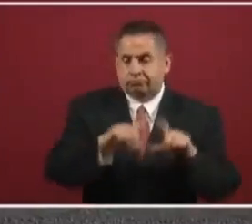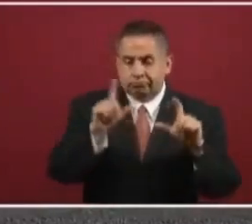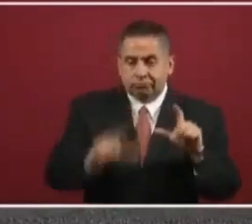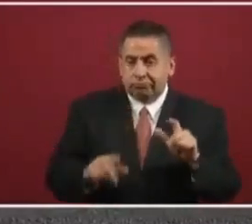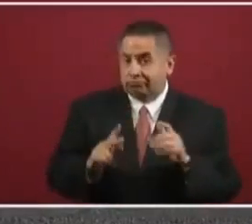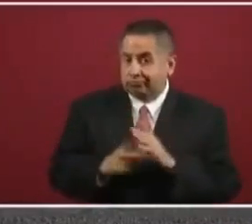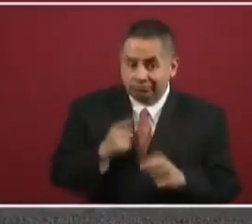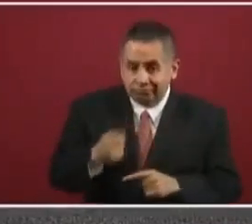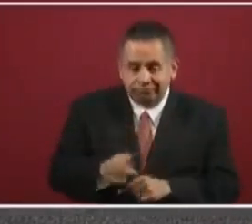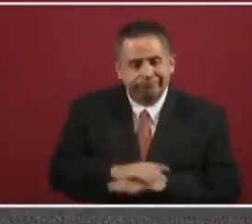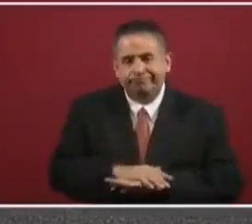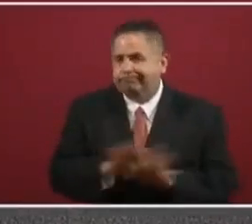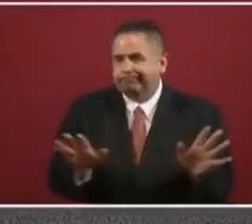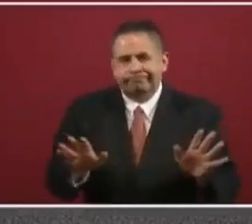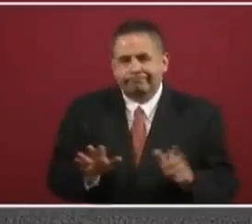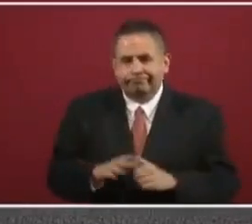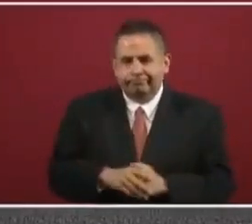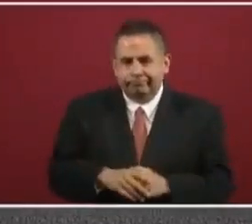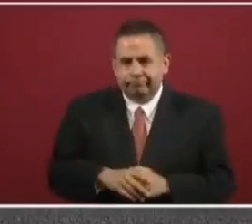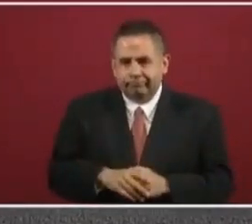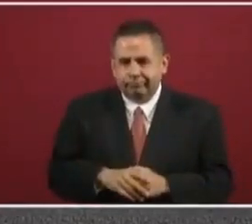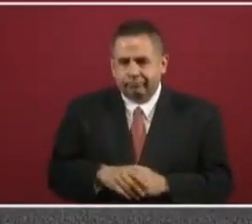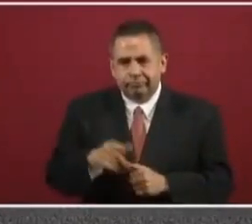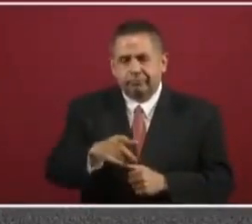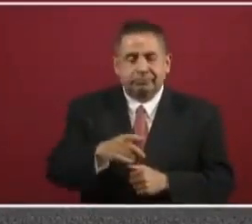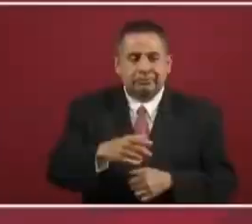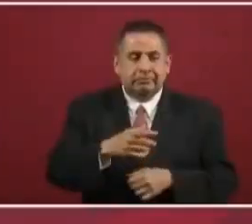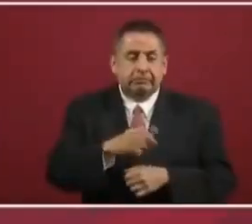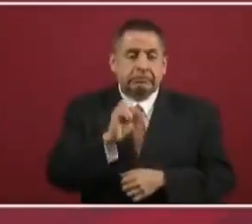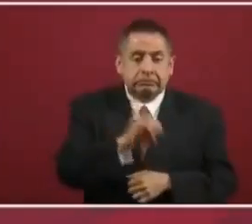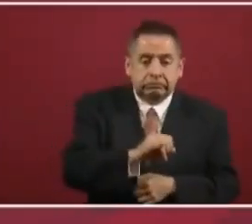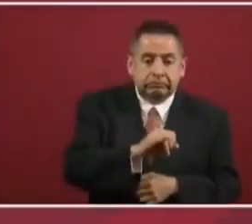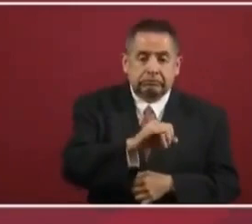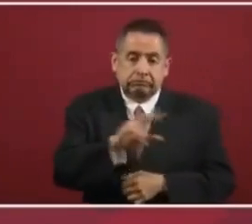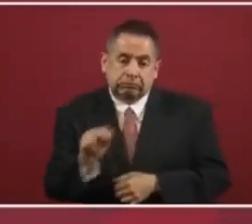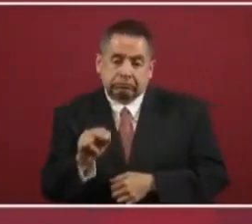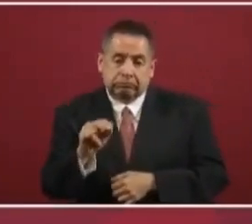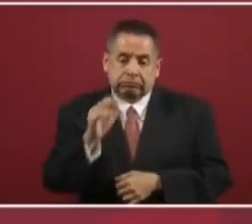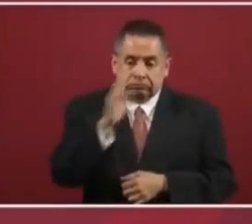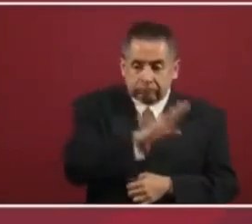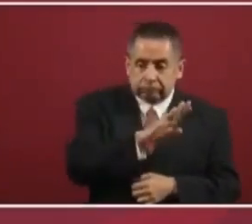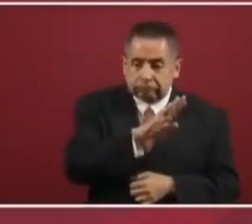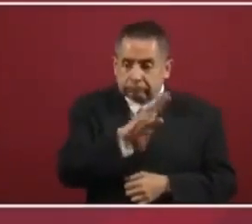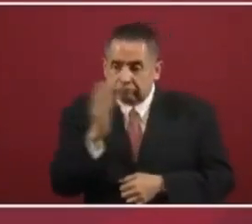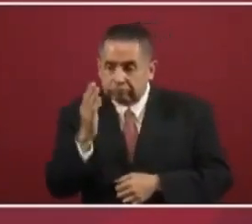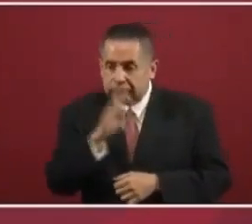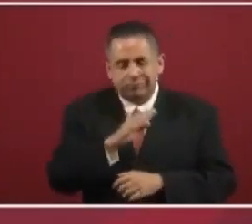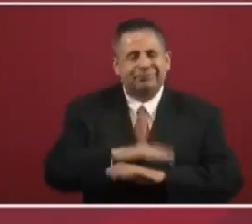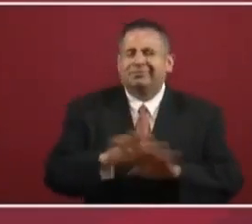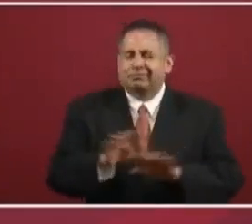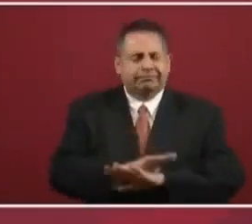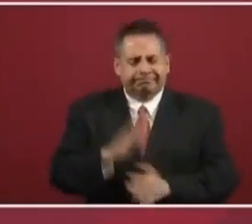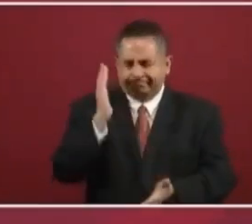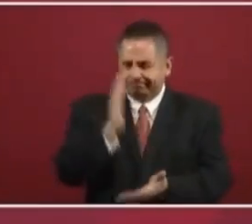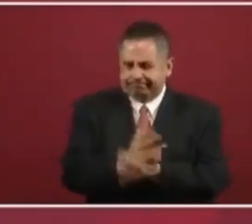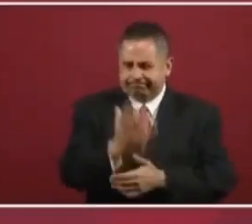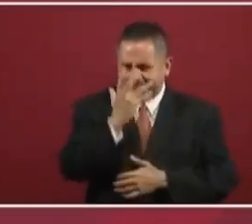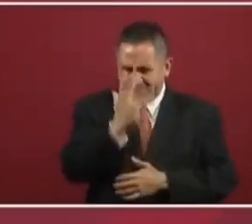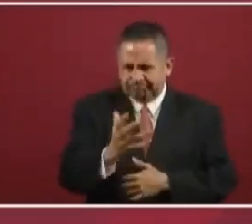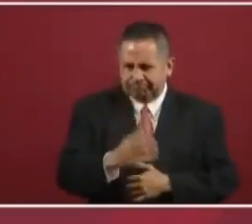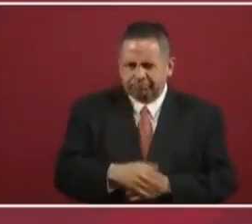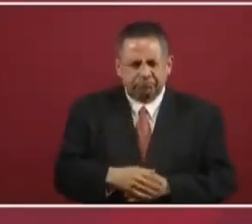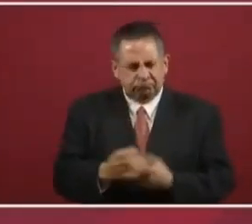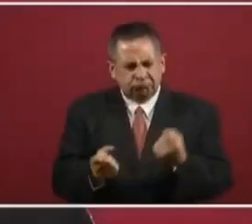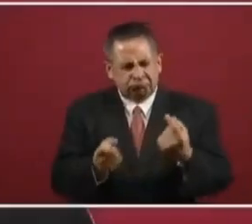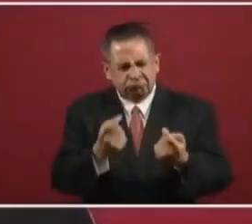nacional porque esas indisciplinas no se deben de permitir pocos